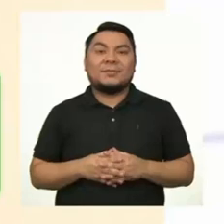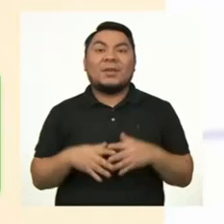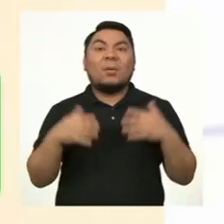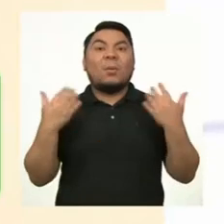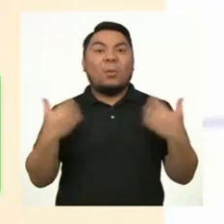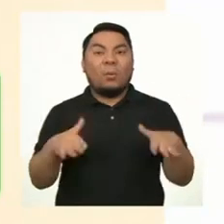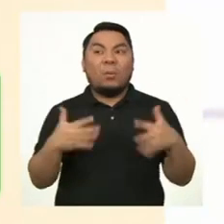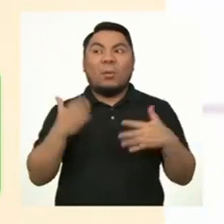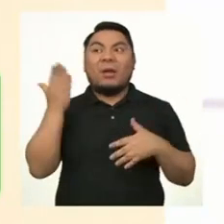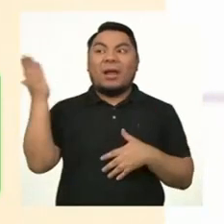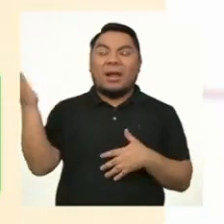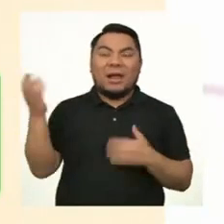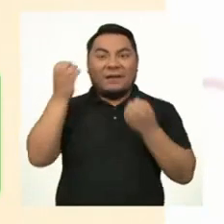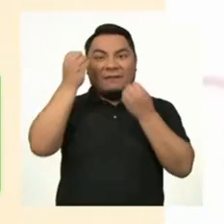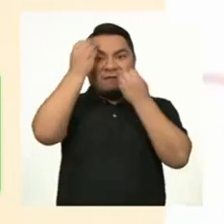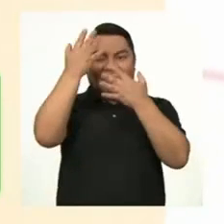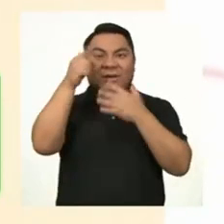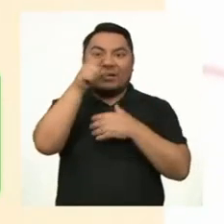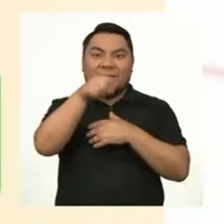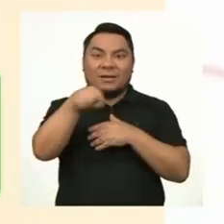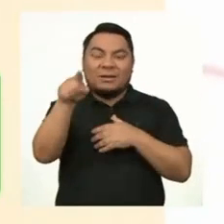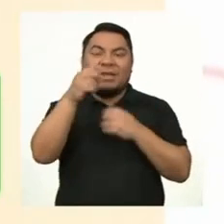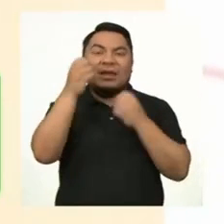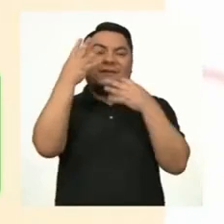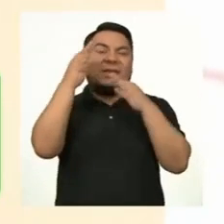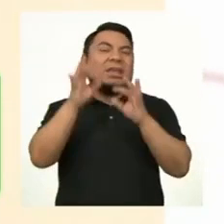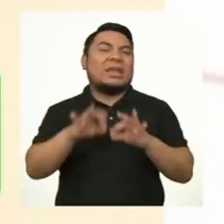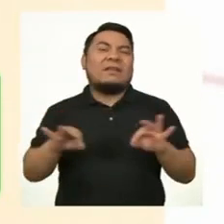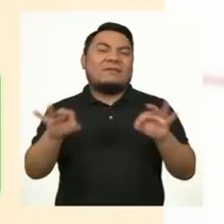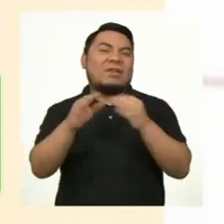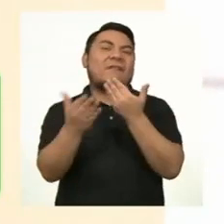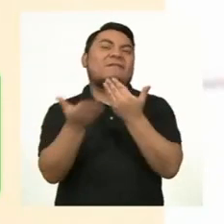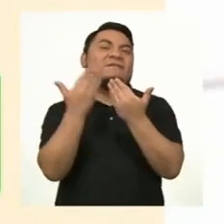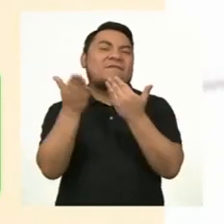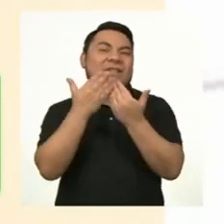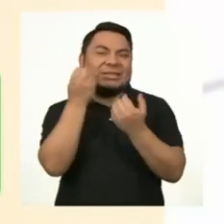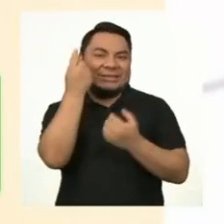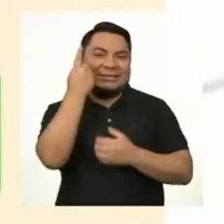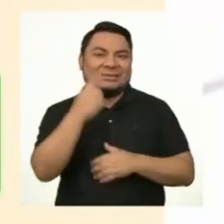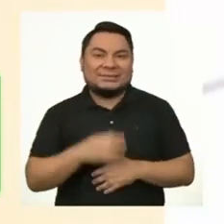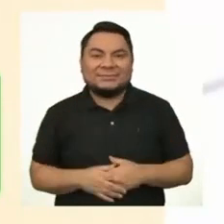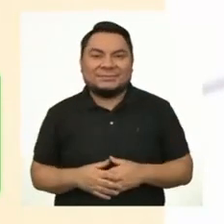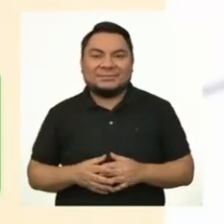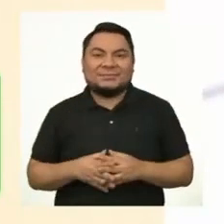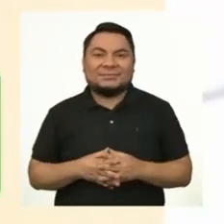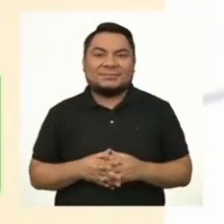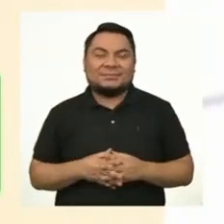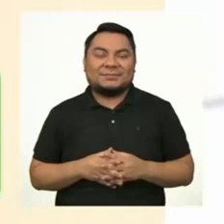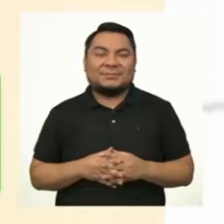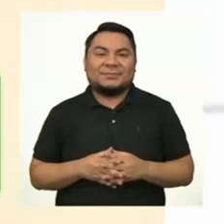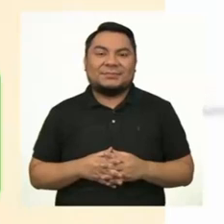¡Wow! Así la información se entiende súper fácil.